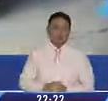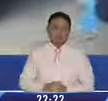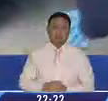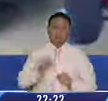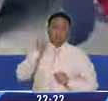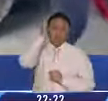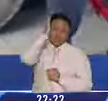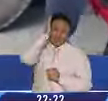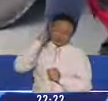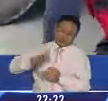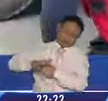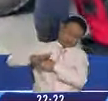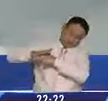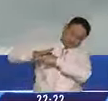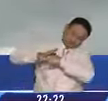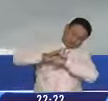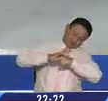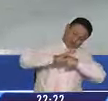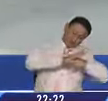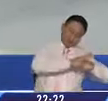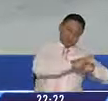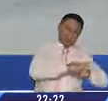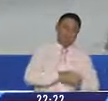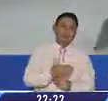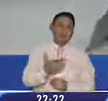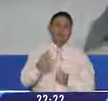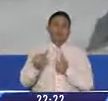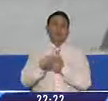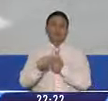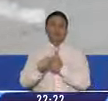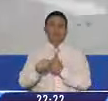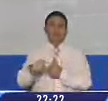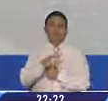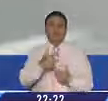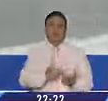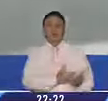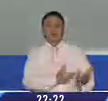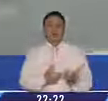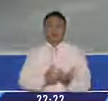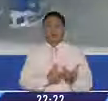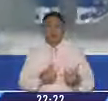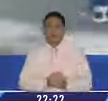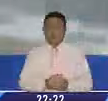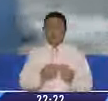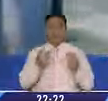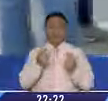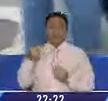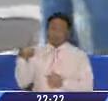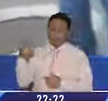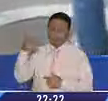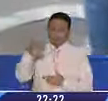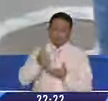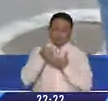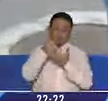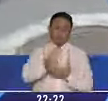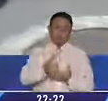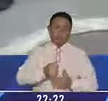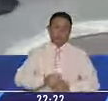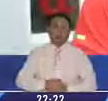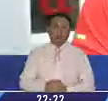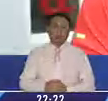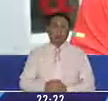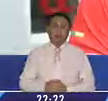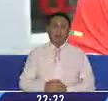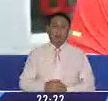arrastrado varios metros. Sucedió a poca distancia de la estación del Cuerpo de Bomberos, que se movilizaron de inmediato a atender la